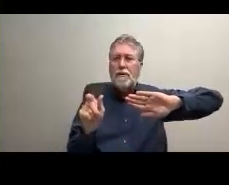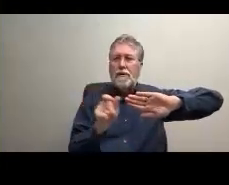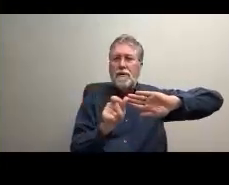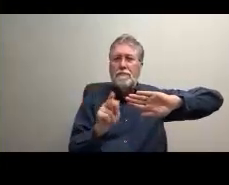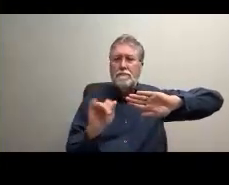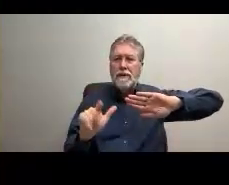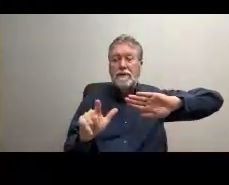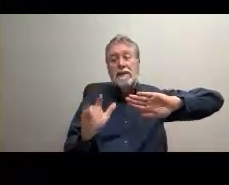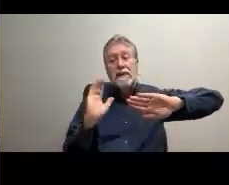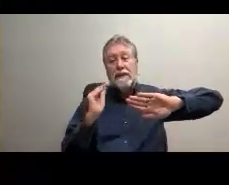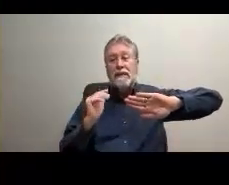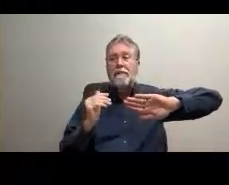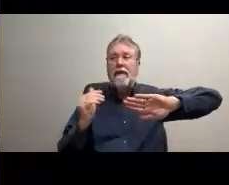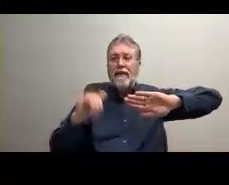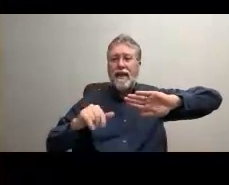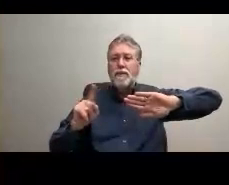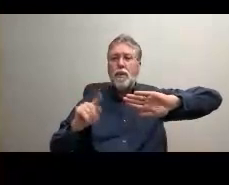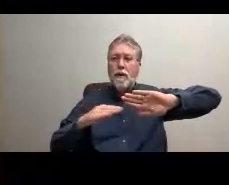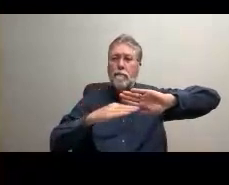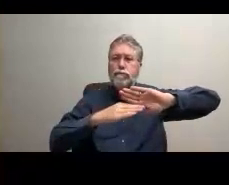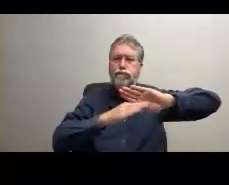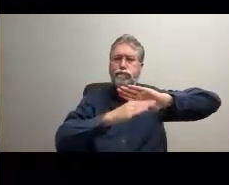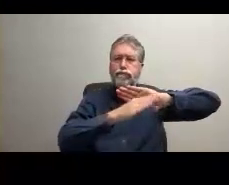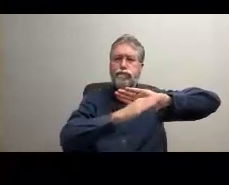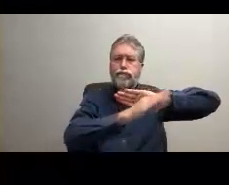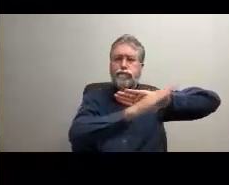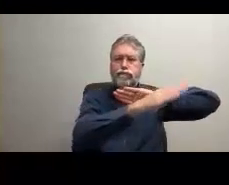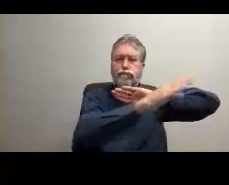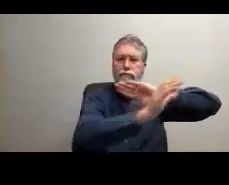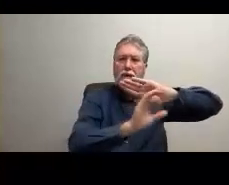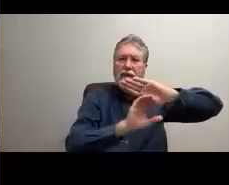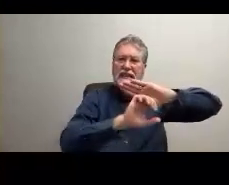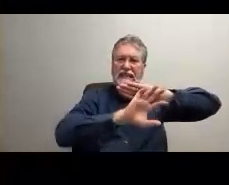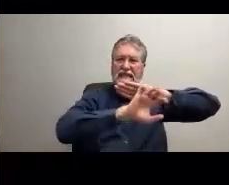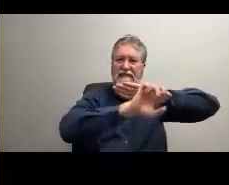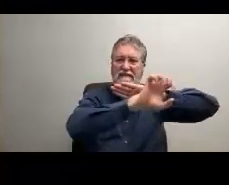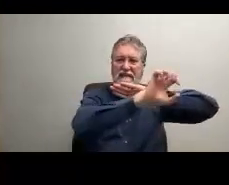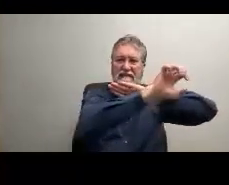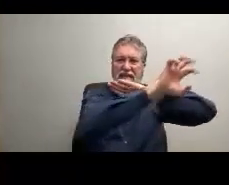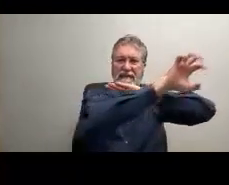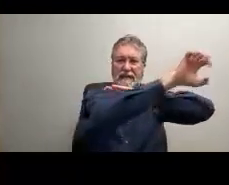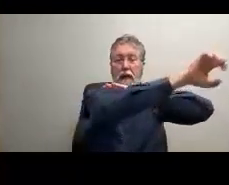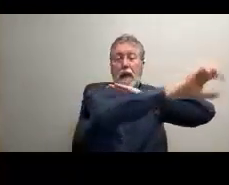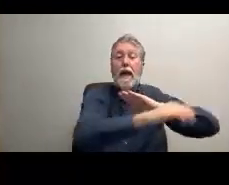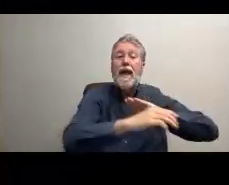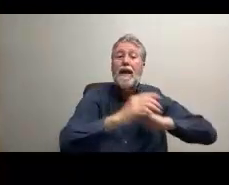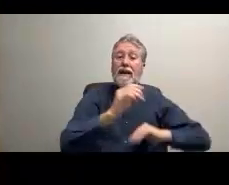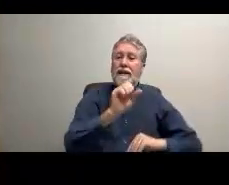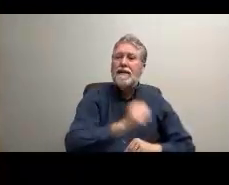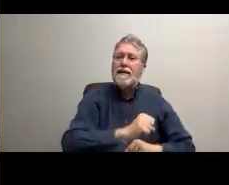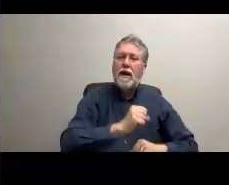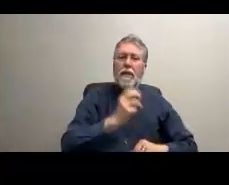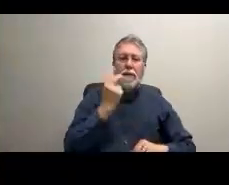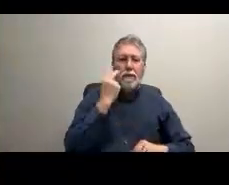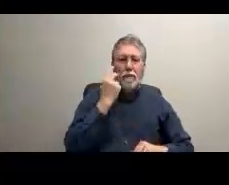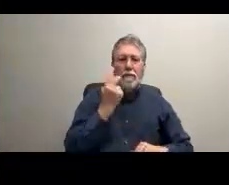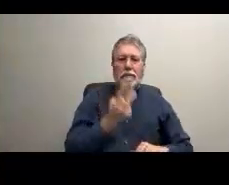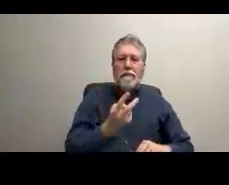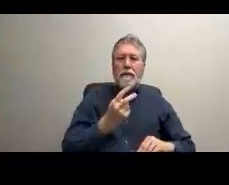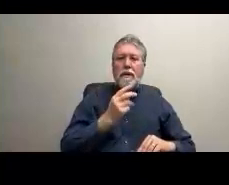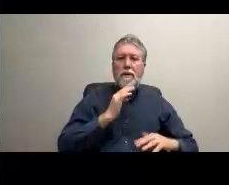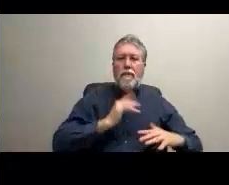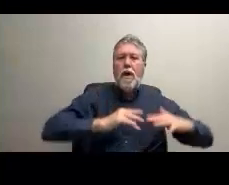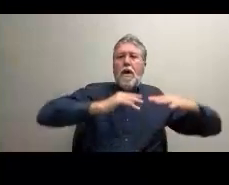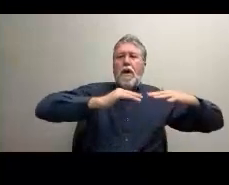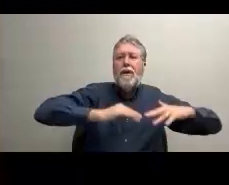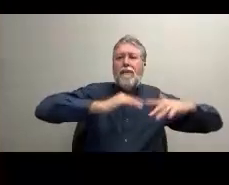que había muchas inundaciones a lo largo del sur debido a este huracán que se pueden ver claramente aquí. Así que